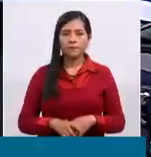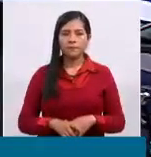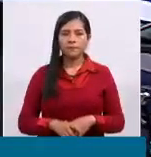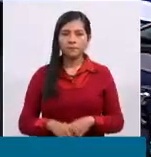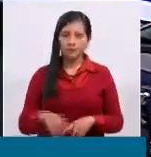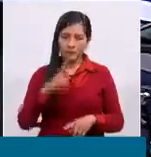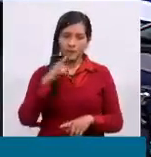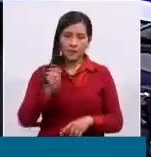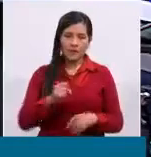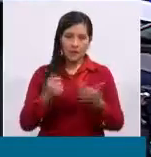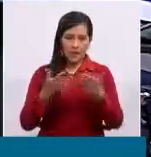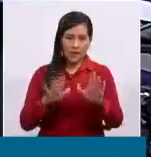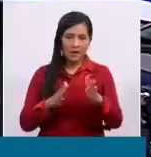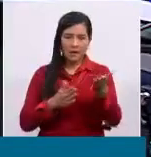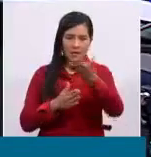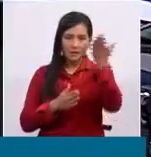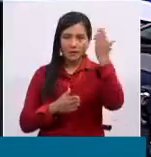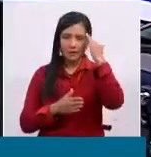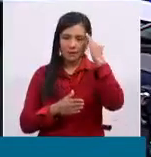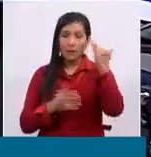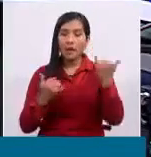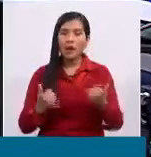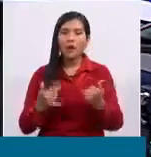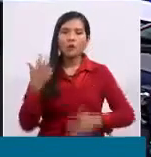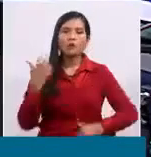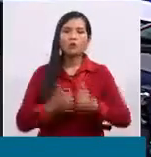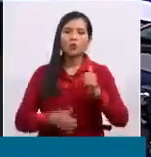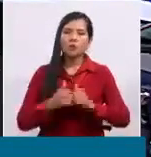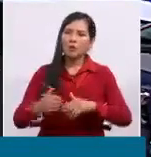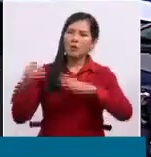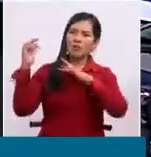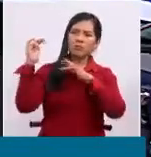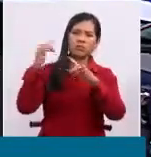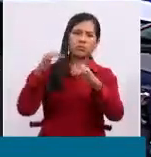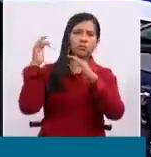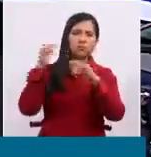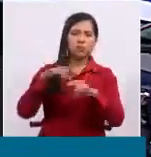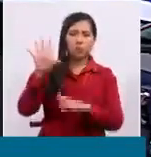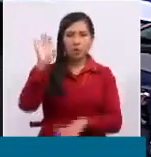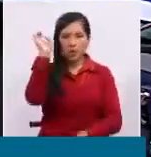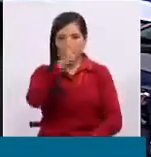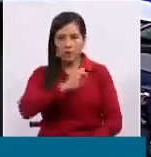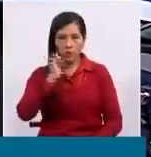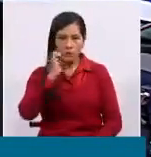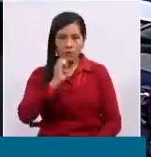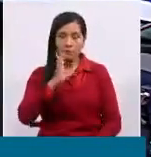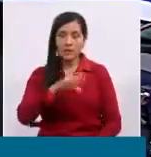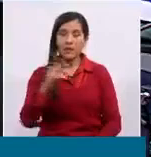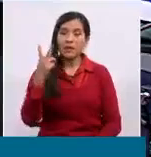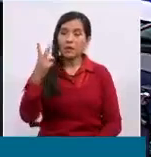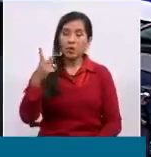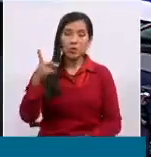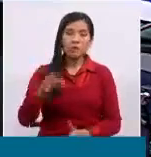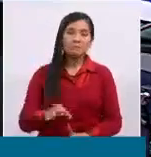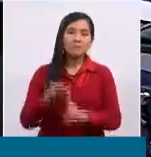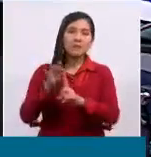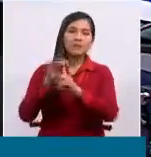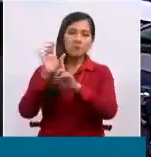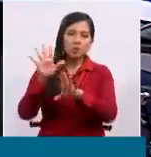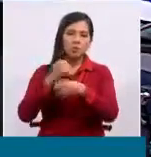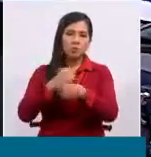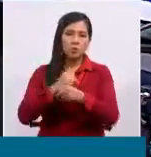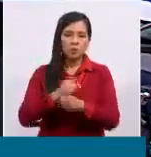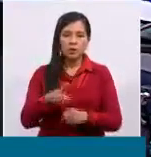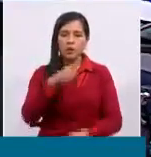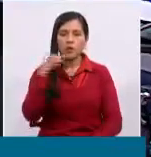Bueno, Iván, como tú sabes, actualmente hay un conflicto bélico en Europa y dos de los principales productores de fertilizantes, como